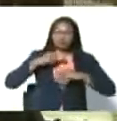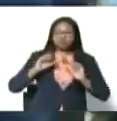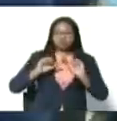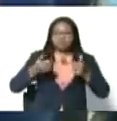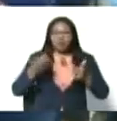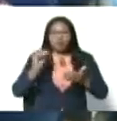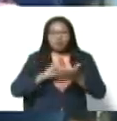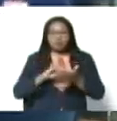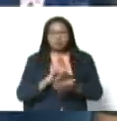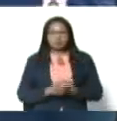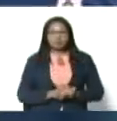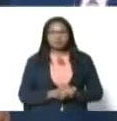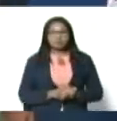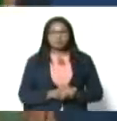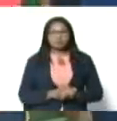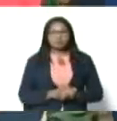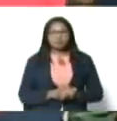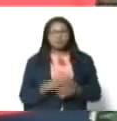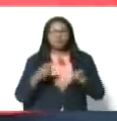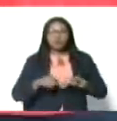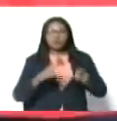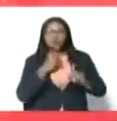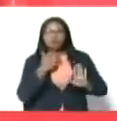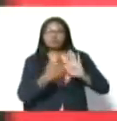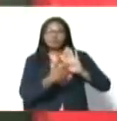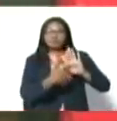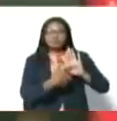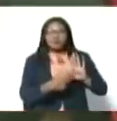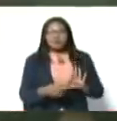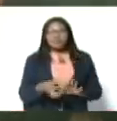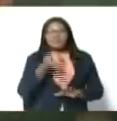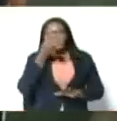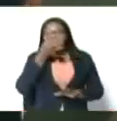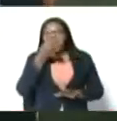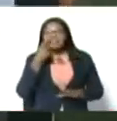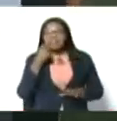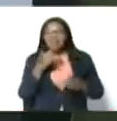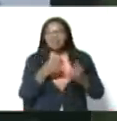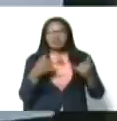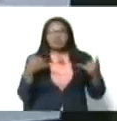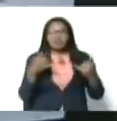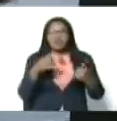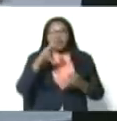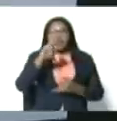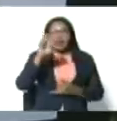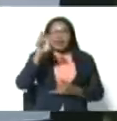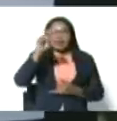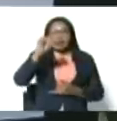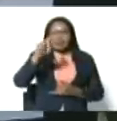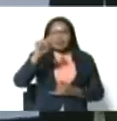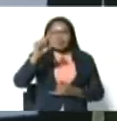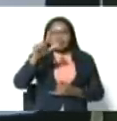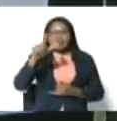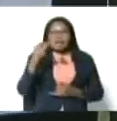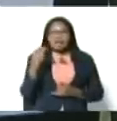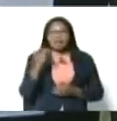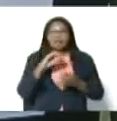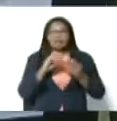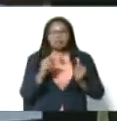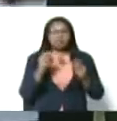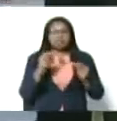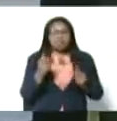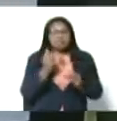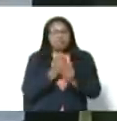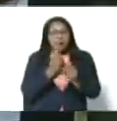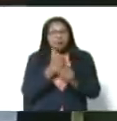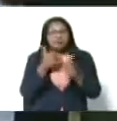obra. Nos encontramos aquí, como ve, lo que está en verde es la zona rental, estación del metro zona rental que está operativa.